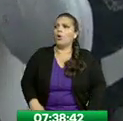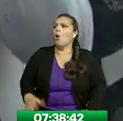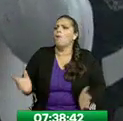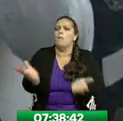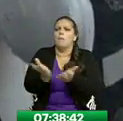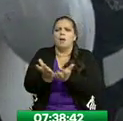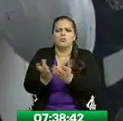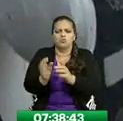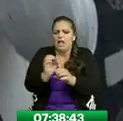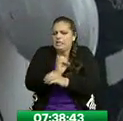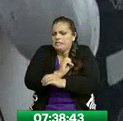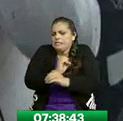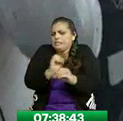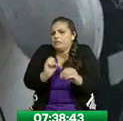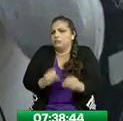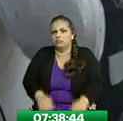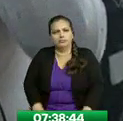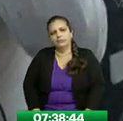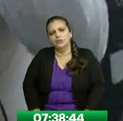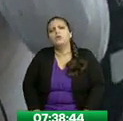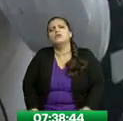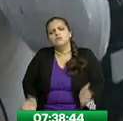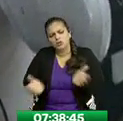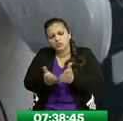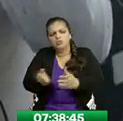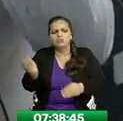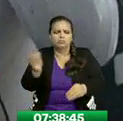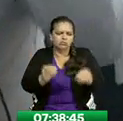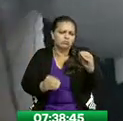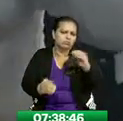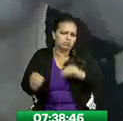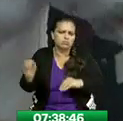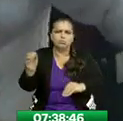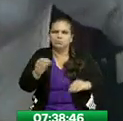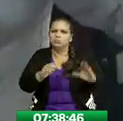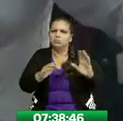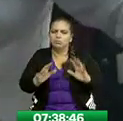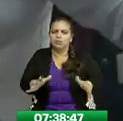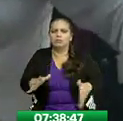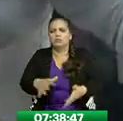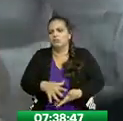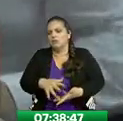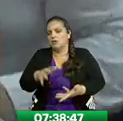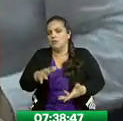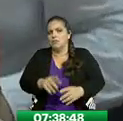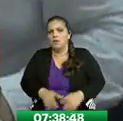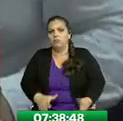que nosotros normalmente en un día regular recogemos máximo 100 toneladas de basura.